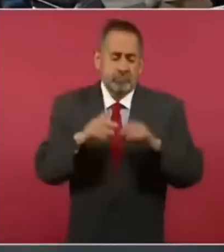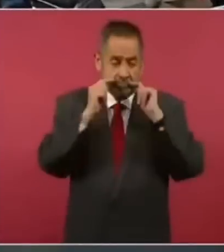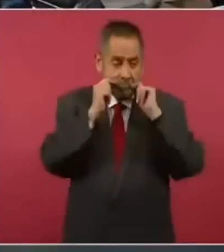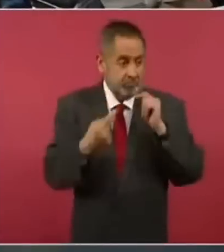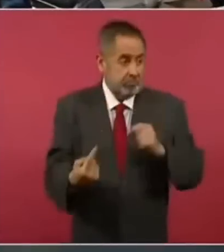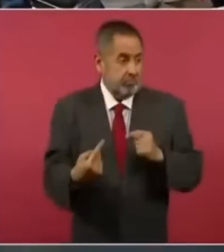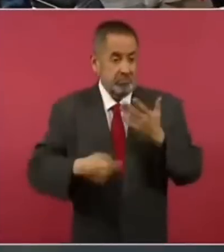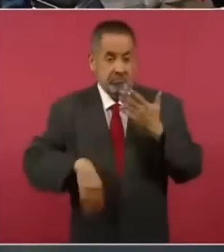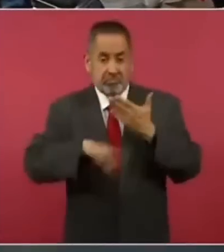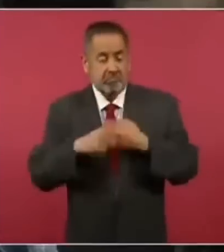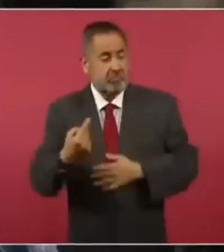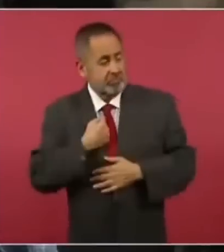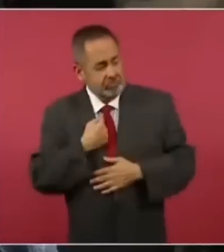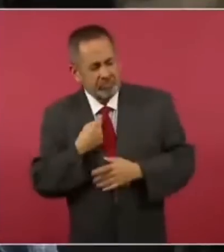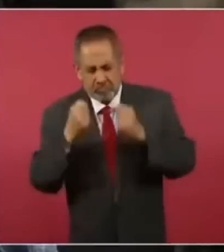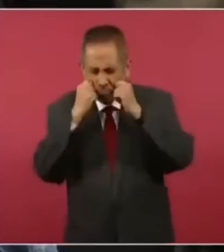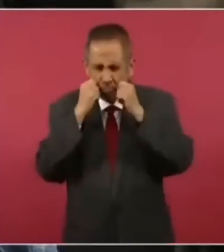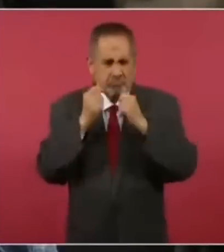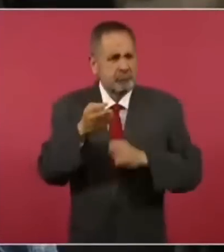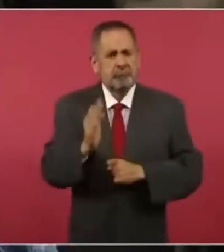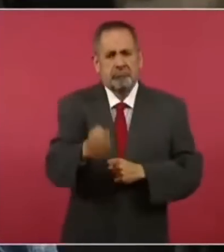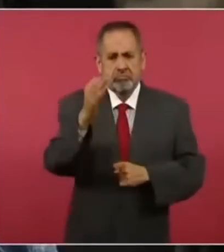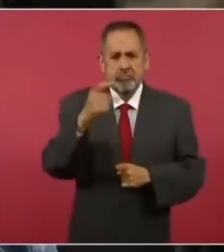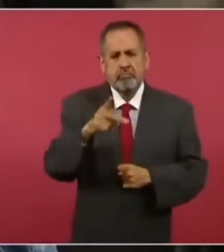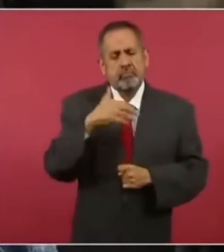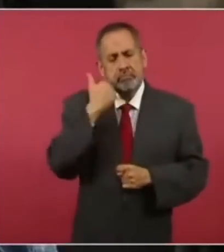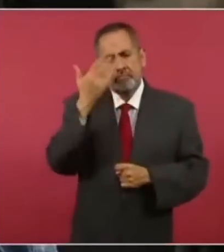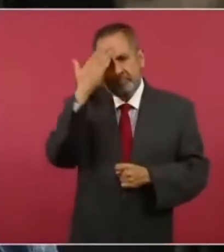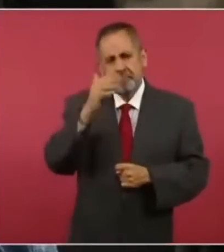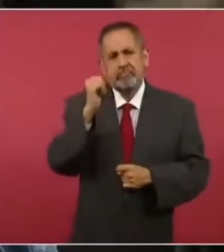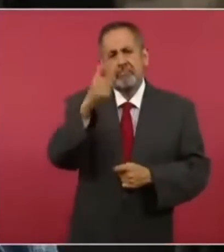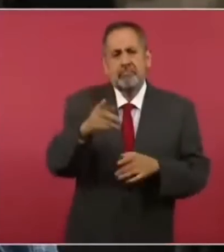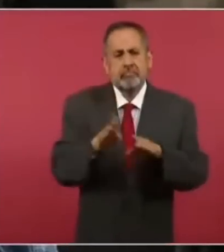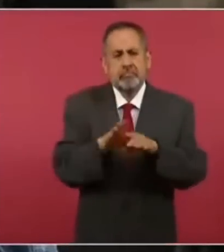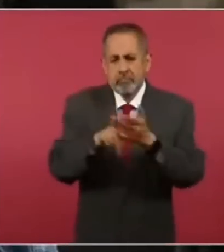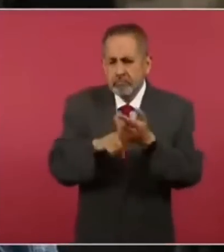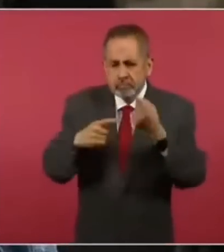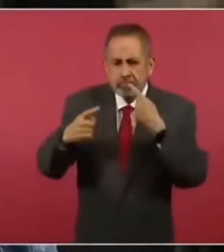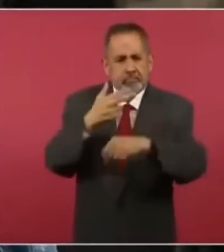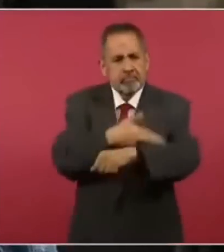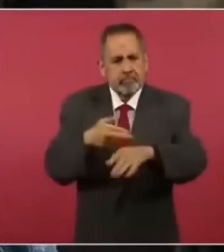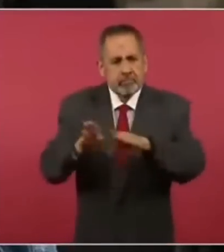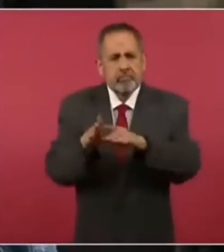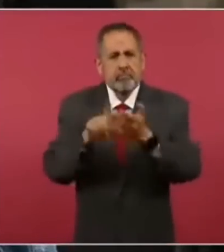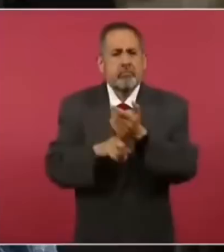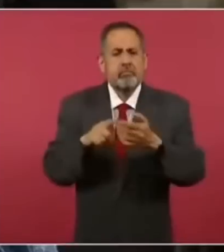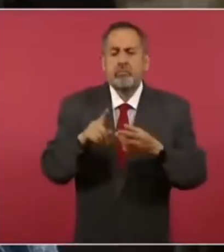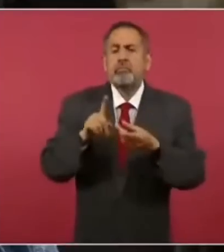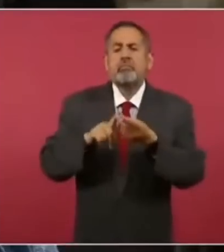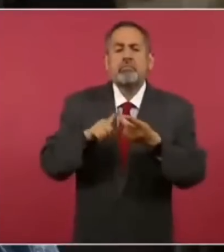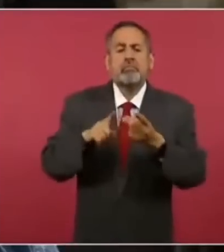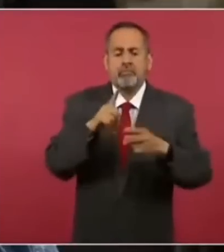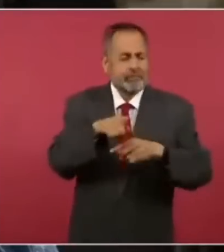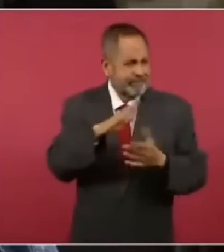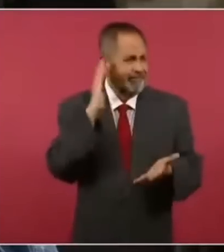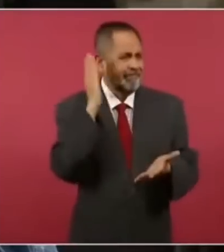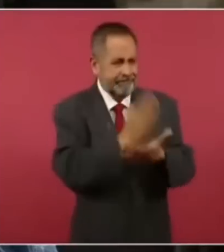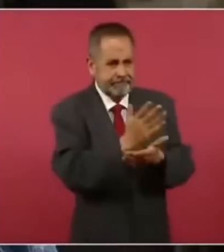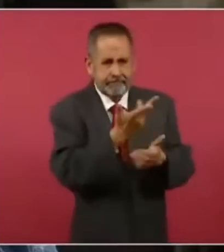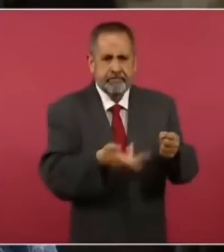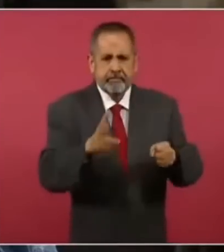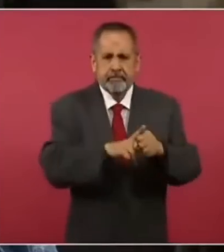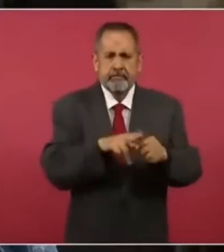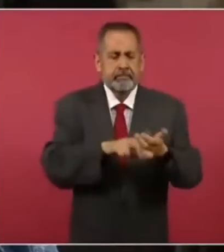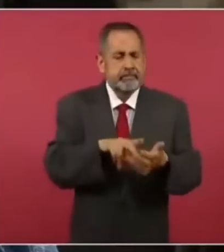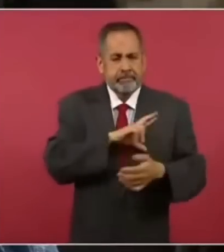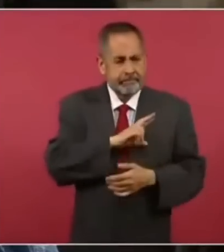señor presidente, y le ofrezco una disculpa, pero me gustaría escuchar cómo se maneja esto, hasta dónde le van a poner un alto a estas clínicas